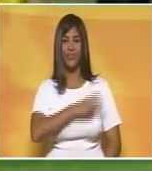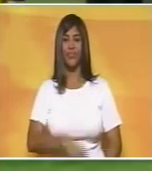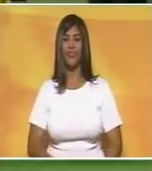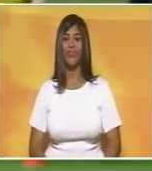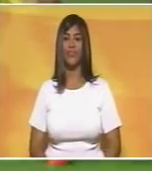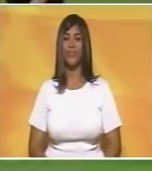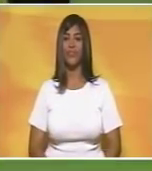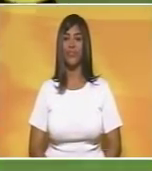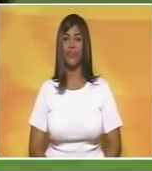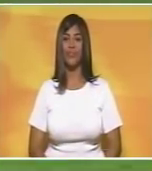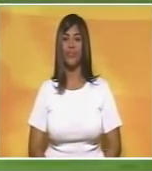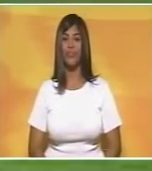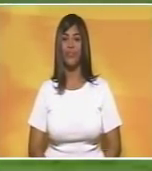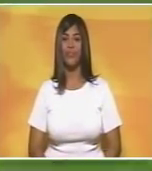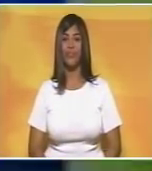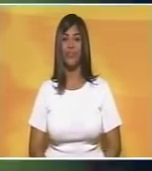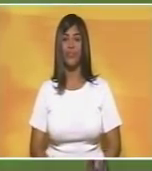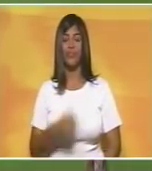Venevisión.